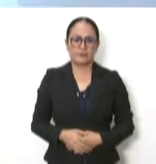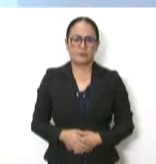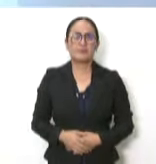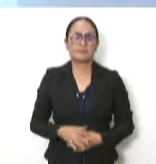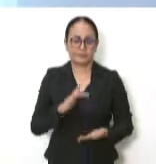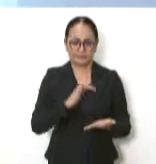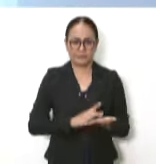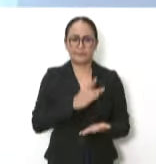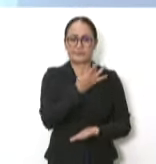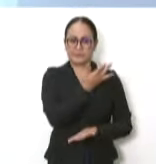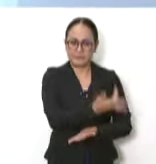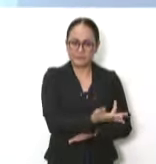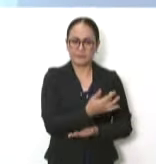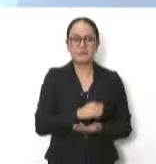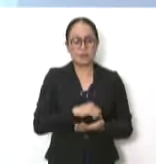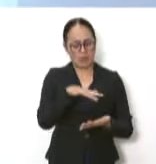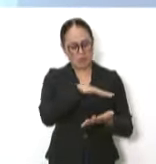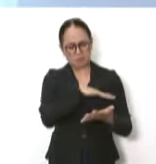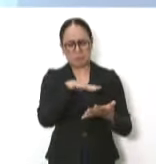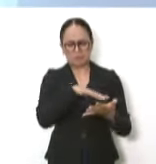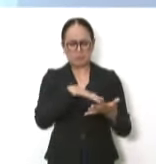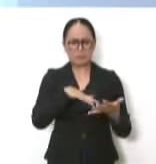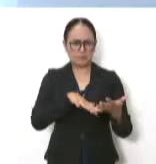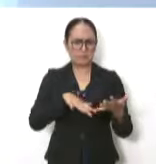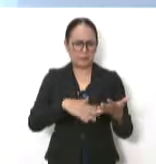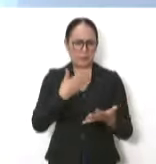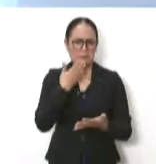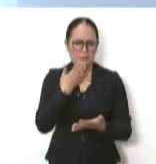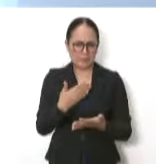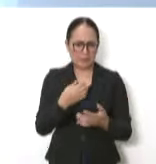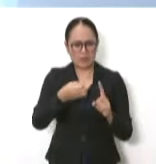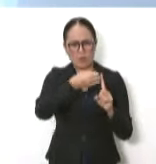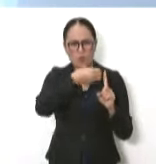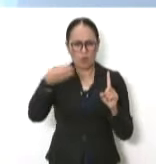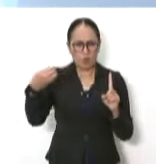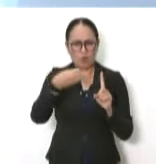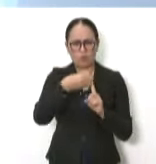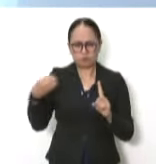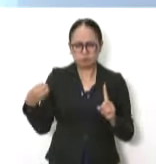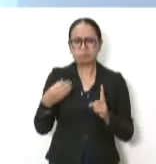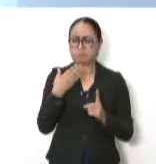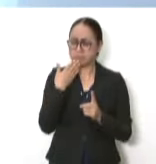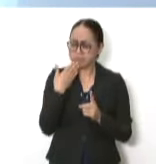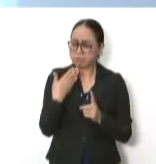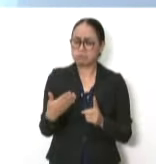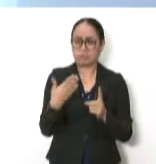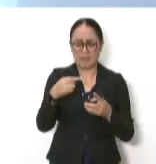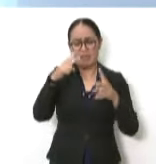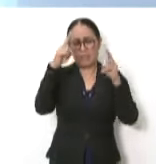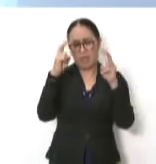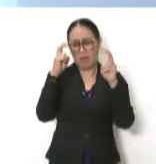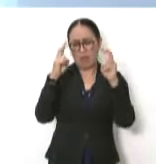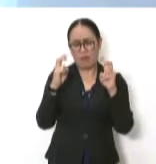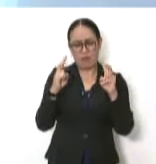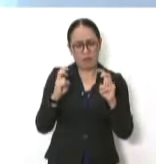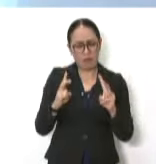Pues gracias por dar cabal lectura a ese orden ambicioso en asuntos que